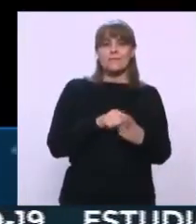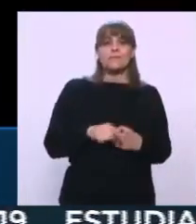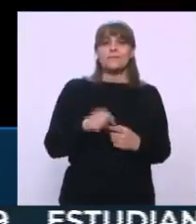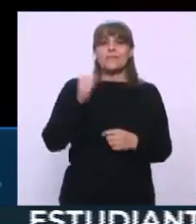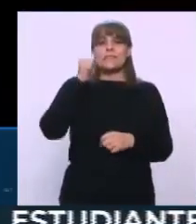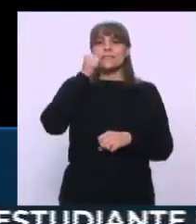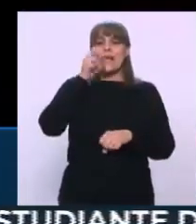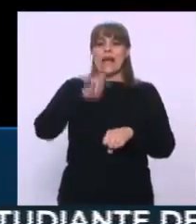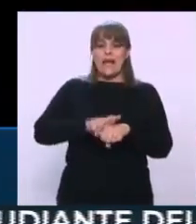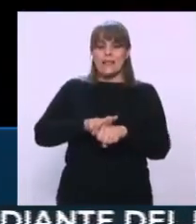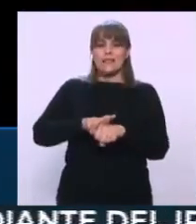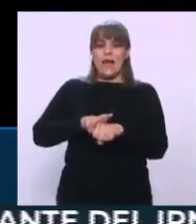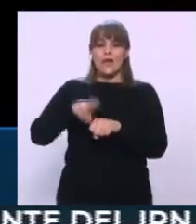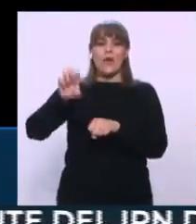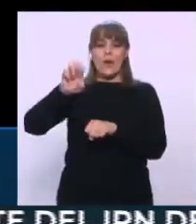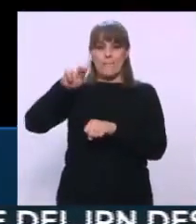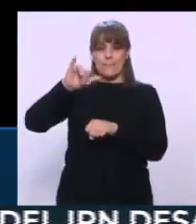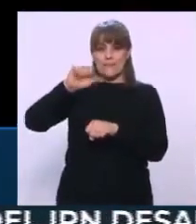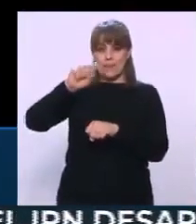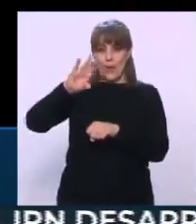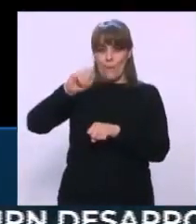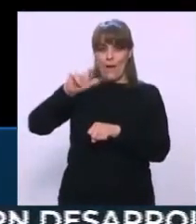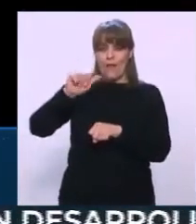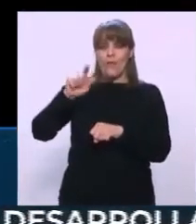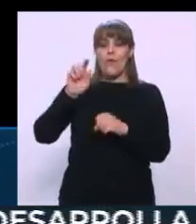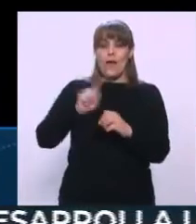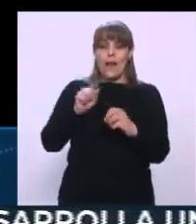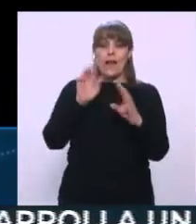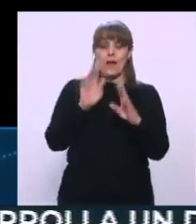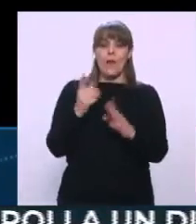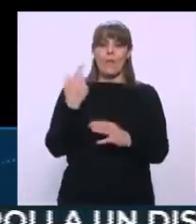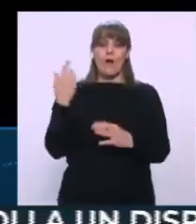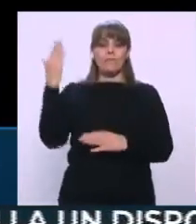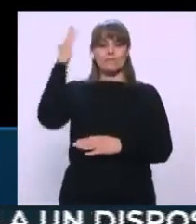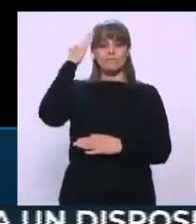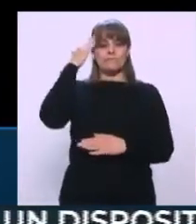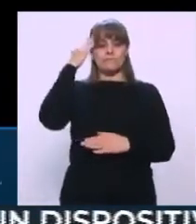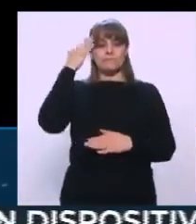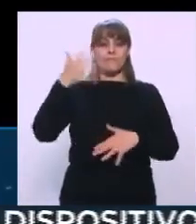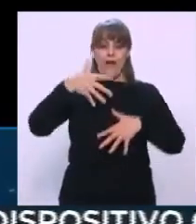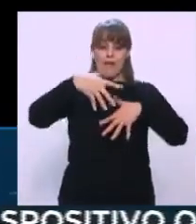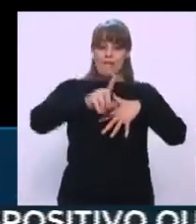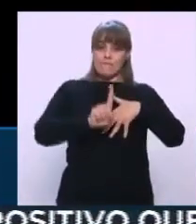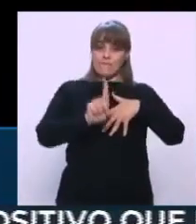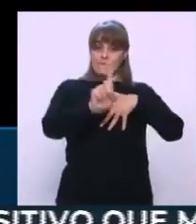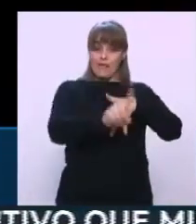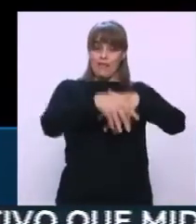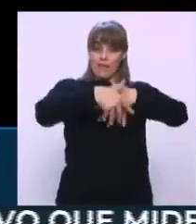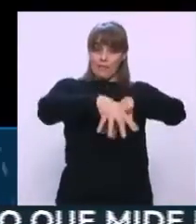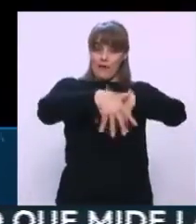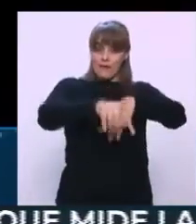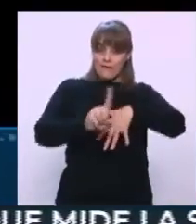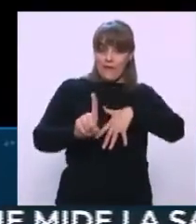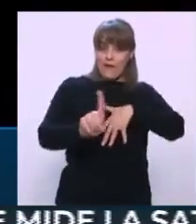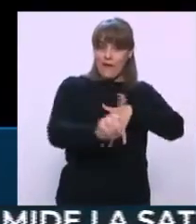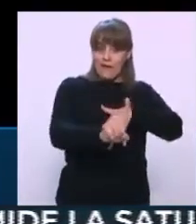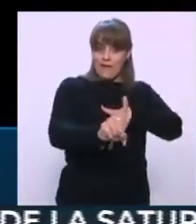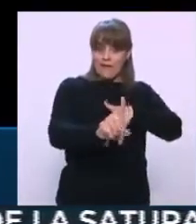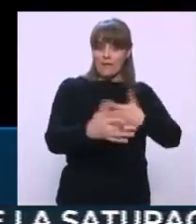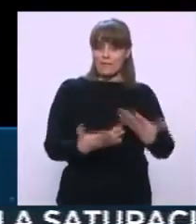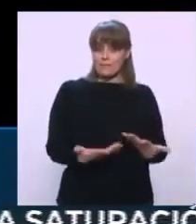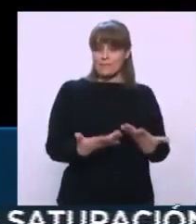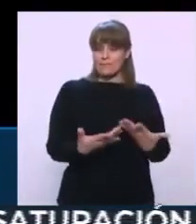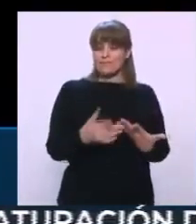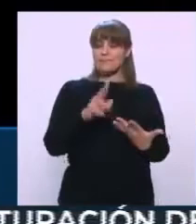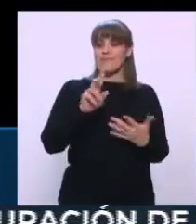de la Conferencia del Episcopado Mexicano, estaba al frente de esa marcha. Entonces creo que hay una gran distancia, y